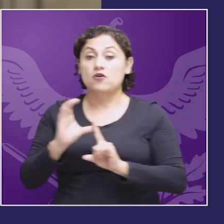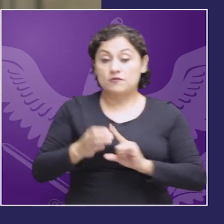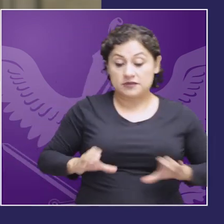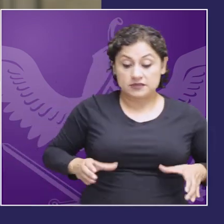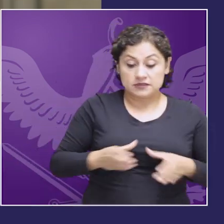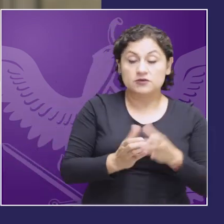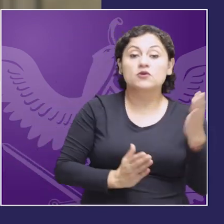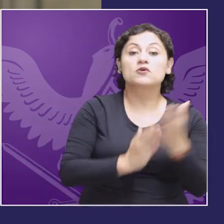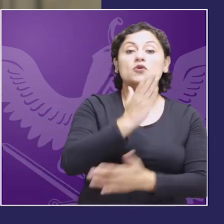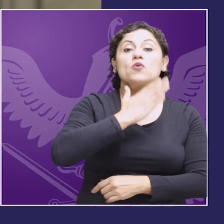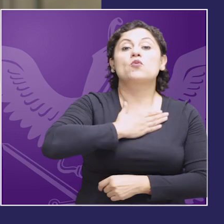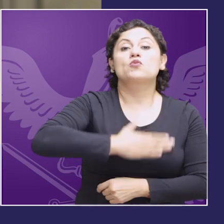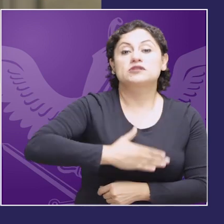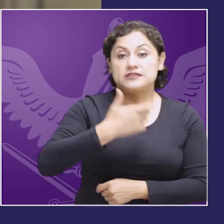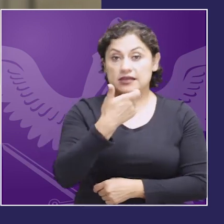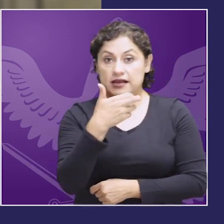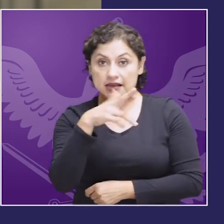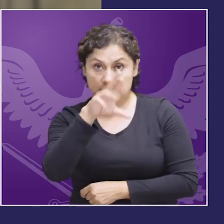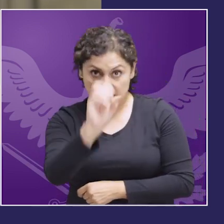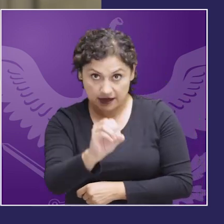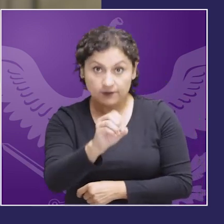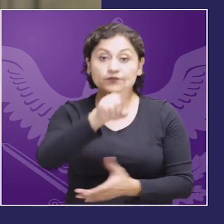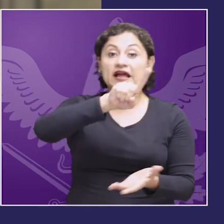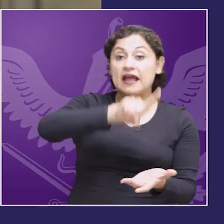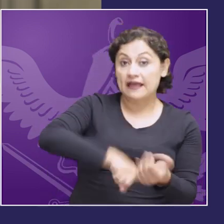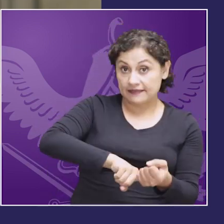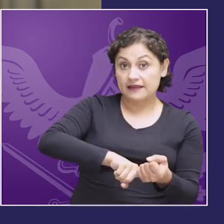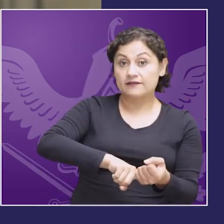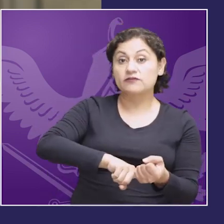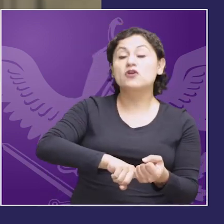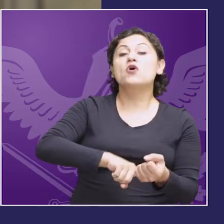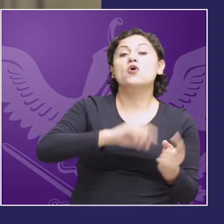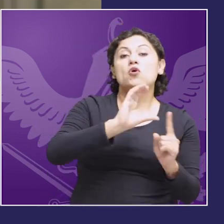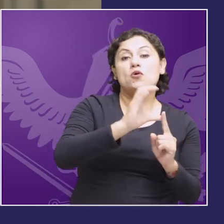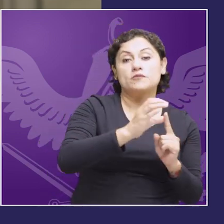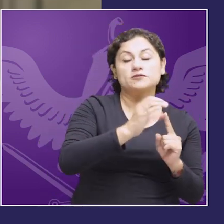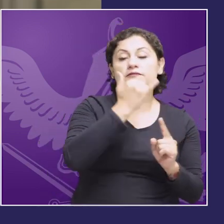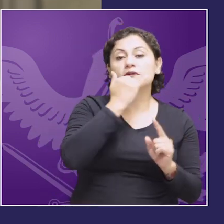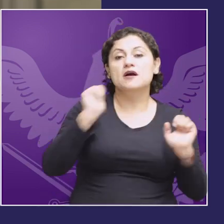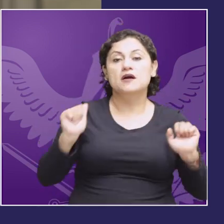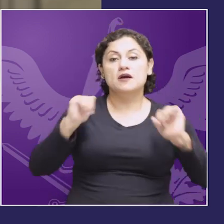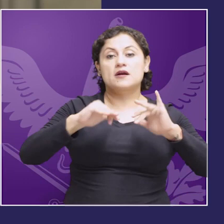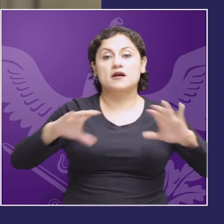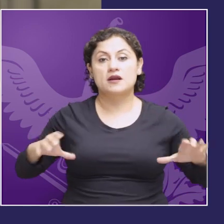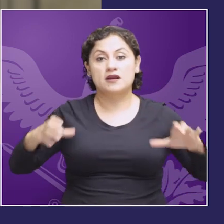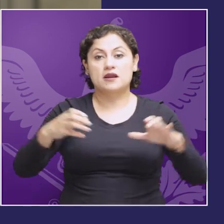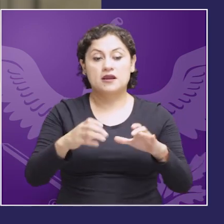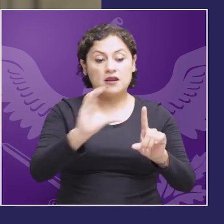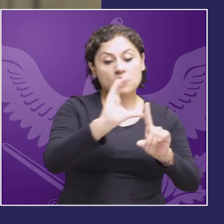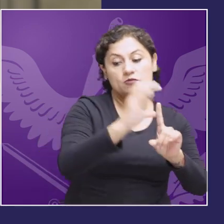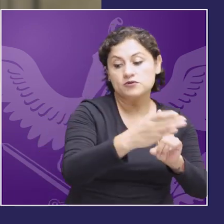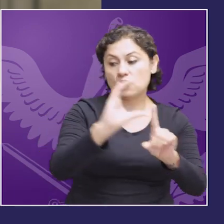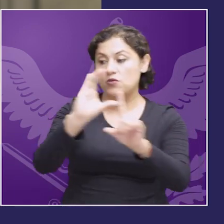Comisión Permanente de Género y Acceso a la Justicia. Y dentro de la comisión, dentro de la cumbre, se han ido formando